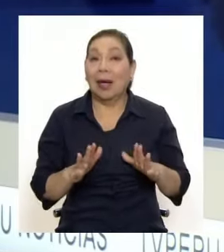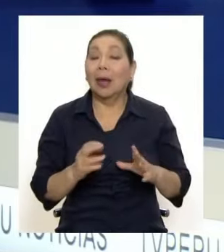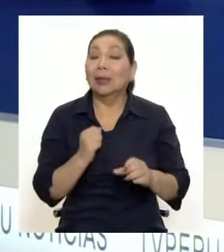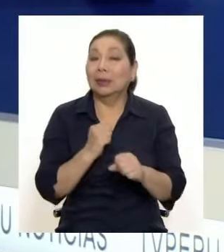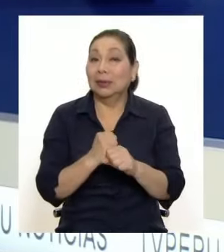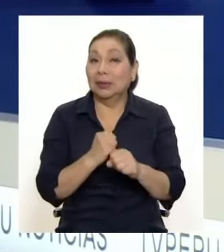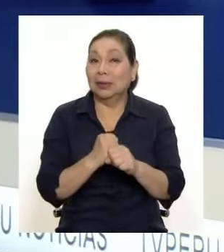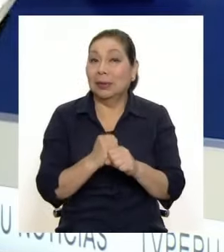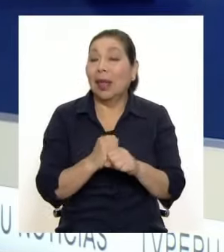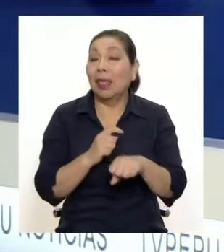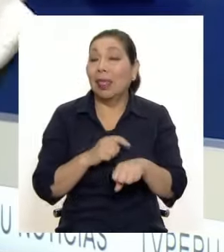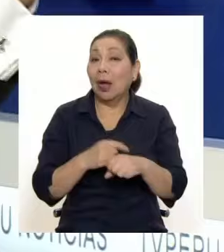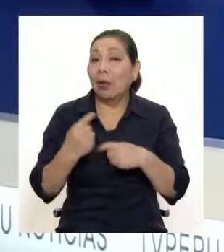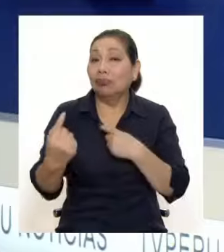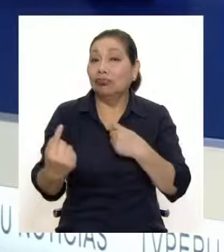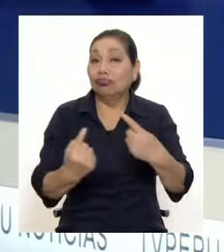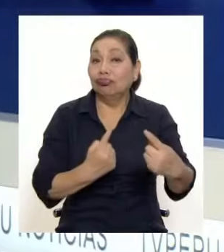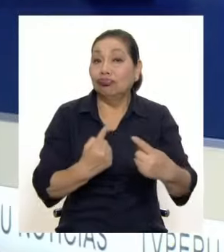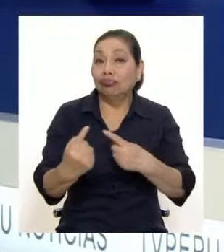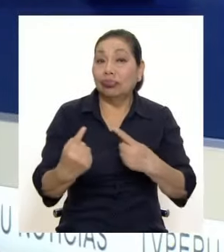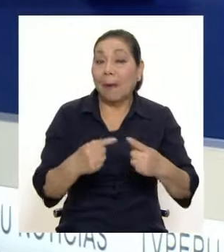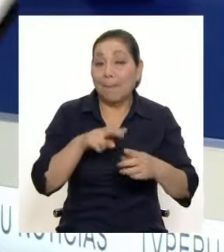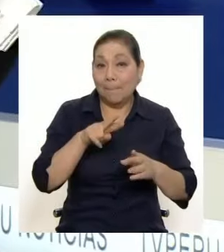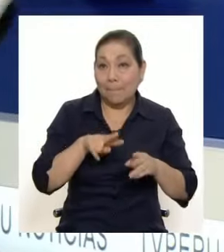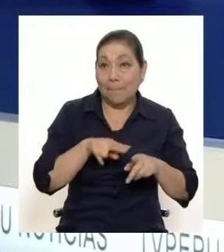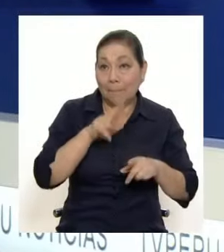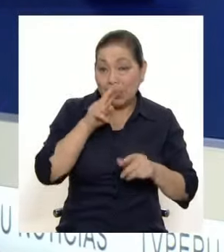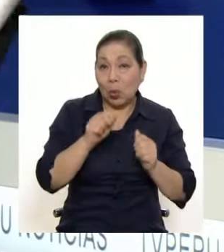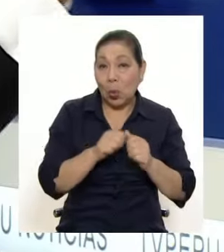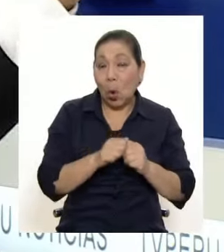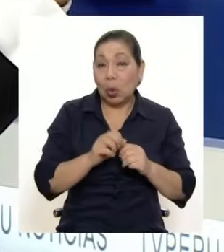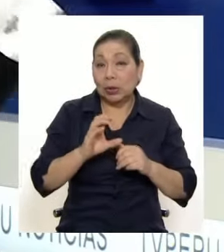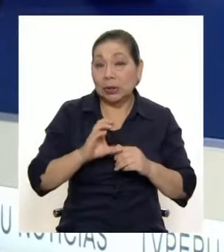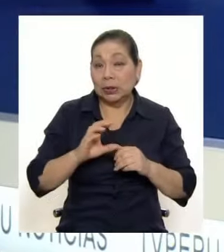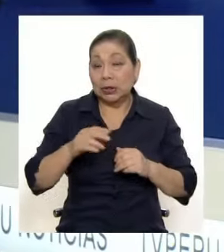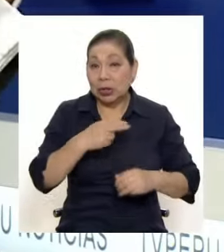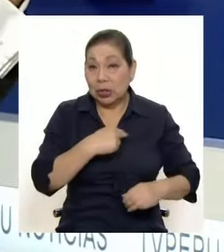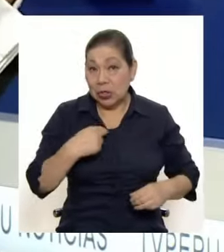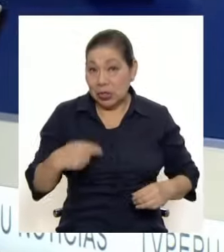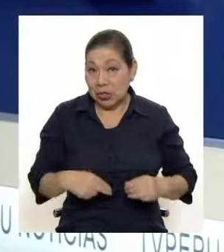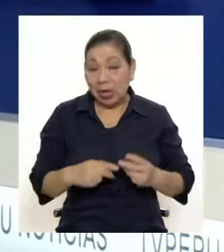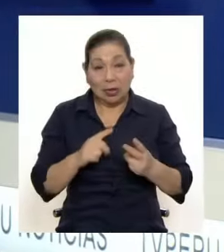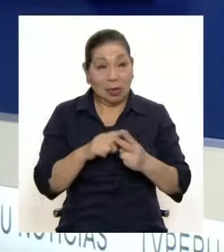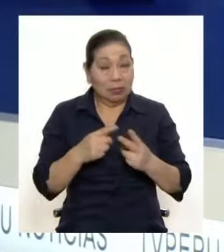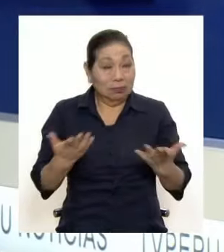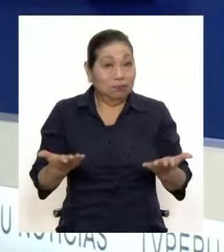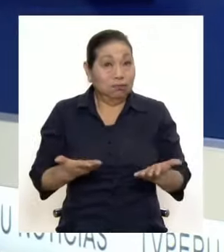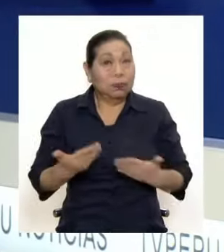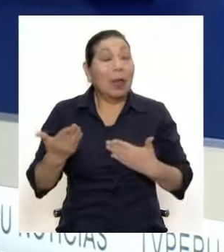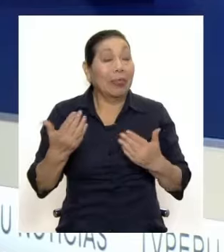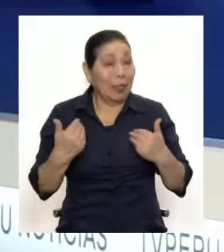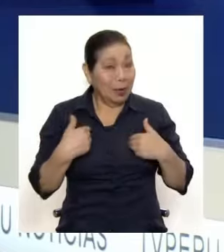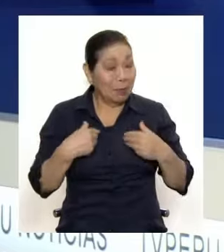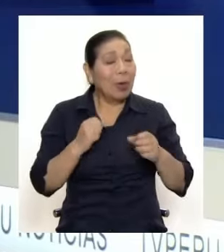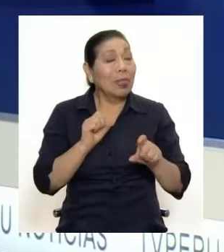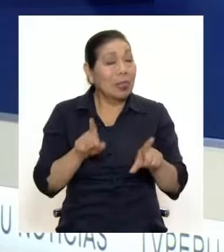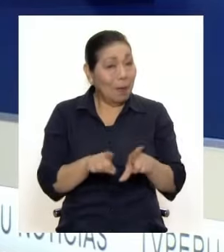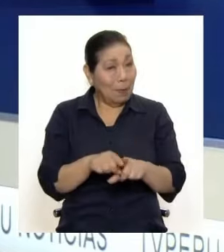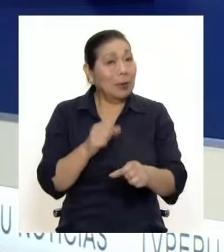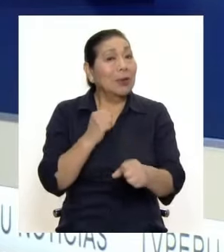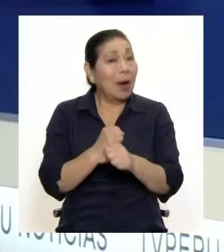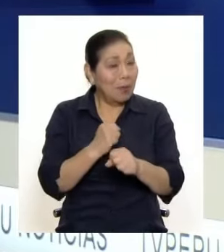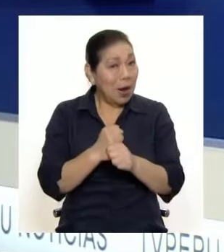trabajado con ese tipo de tránsito hasta de Perú a China de chanay a Shanghai este Tenemos que trabajar